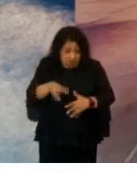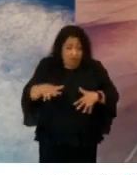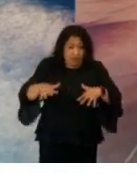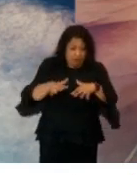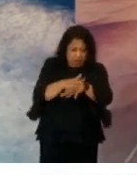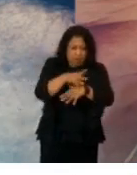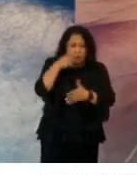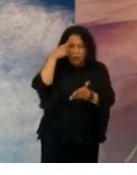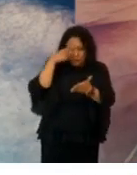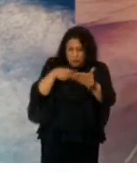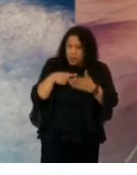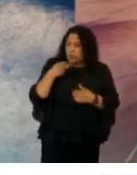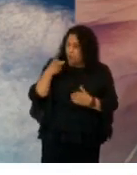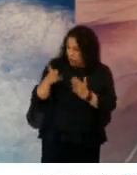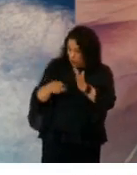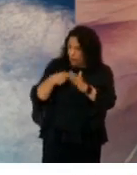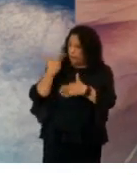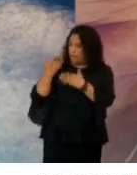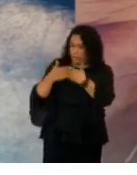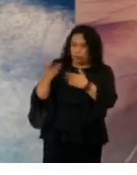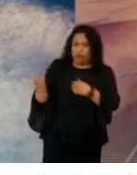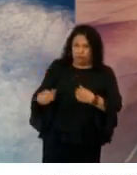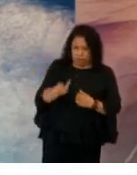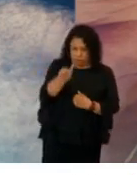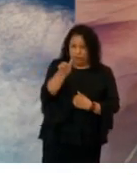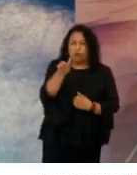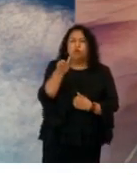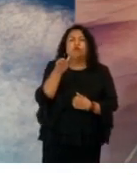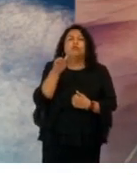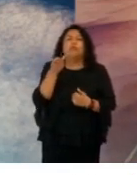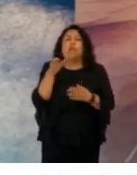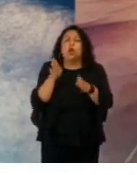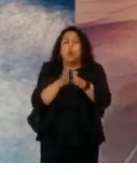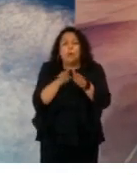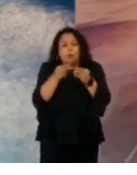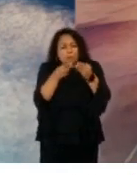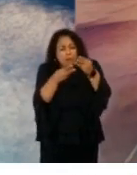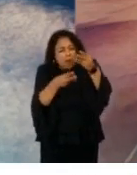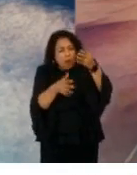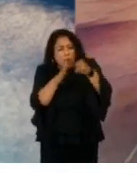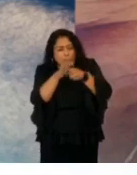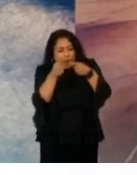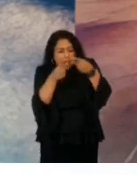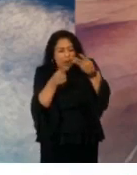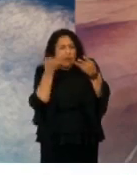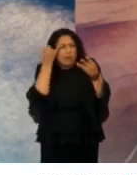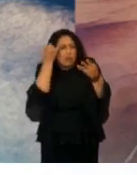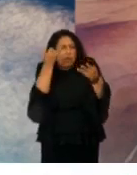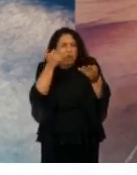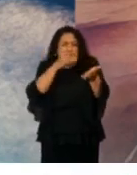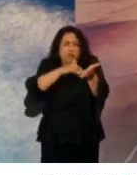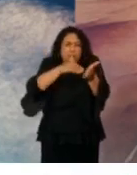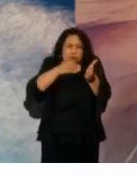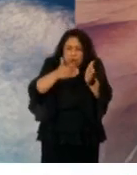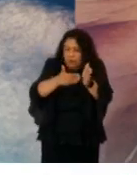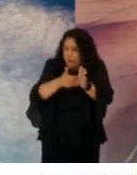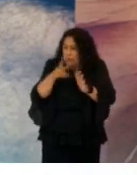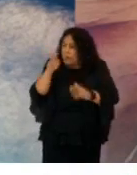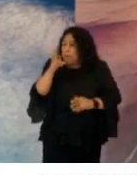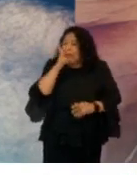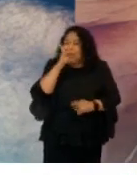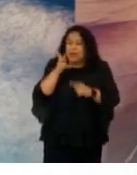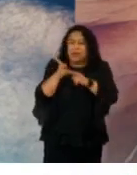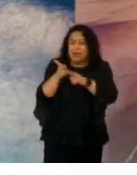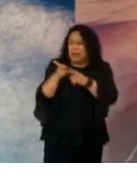Y creo que sobre eso vamos a volver a hablar en la siguiente pregunta. ¿Cuál es el repertorio estratégico, me choca la palabra, a ver,